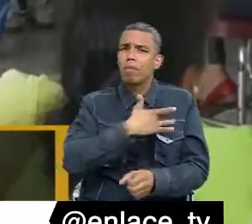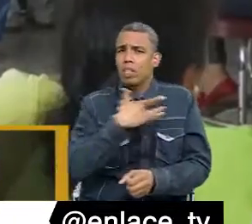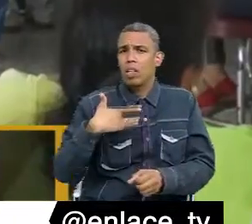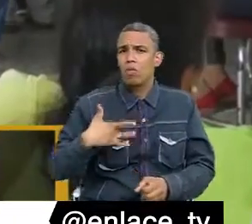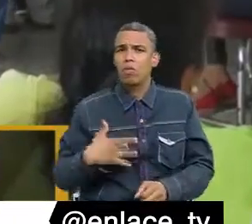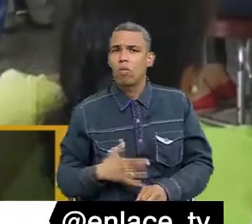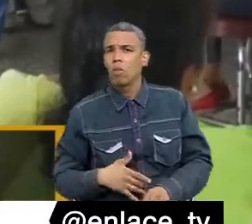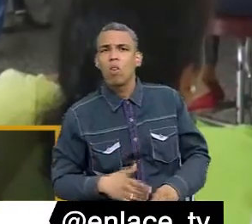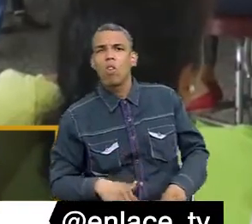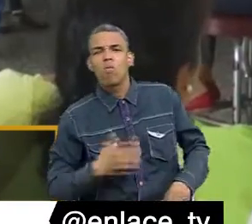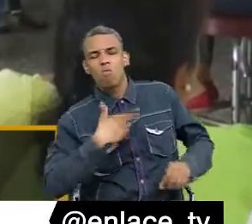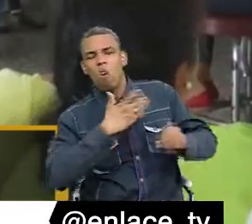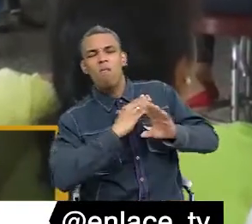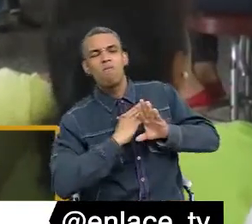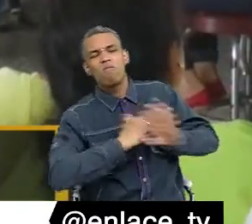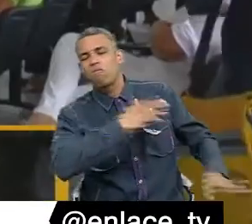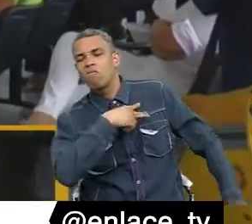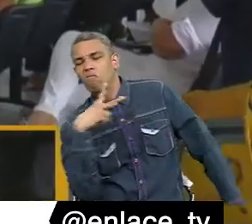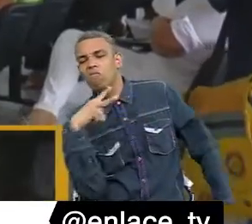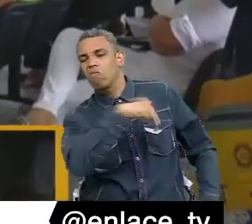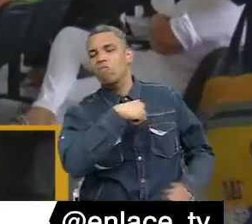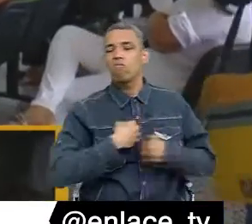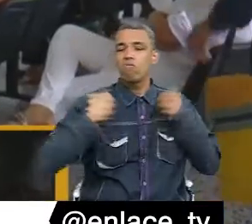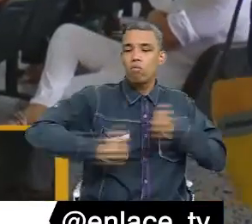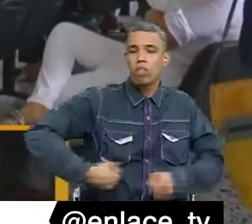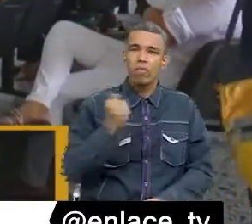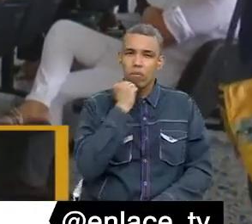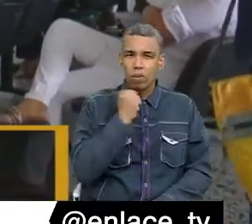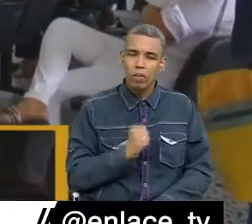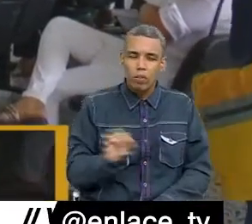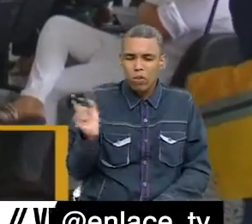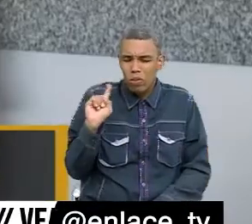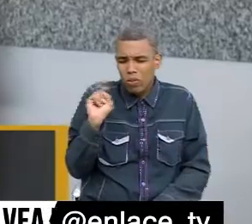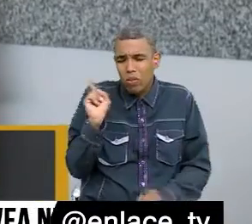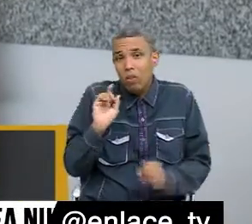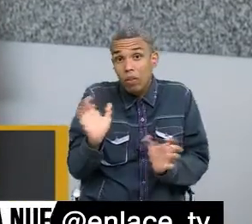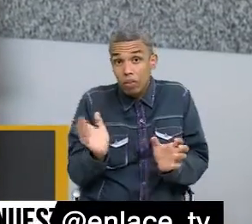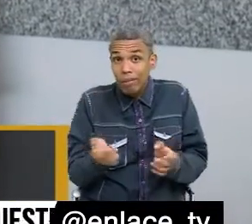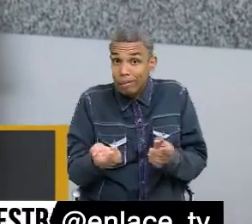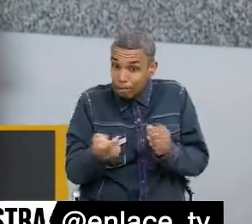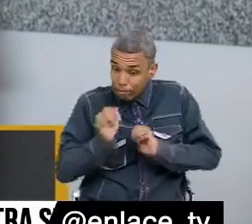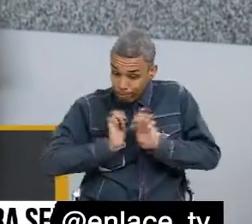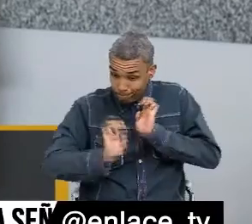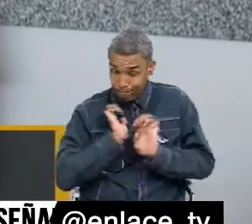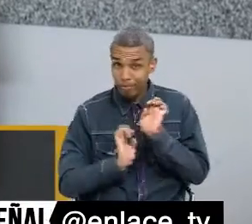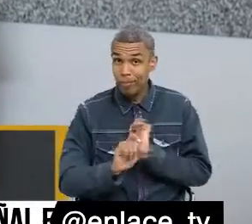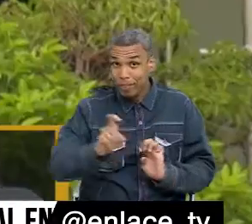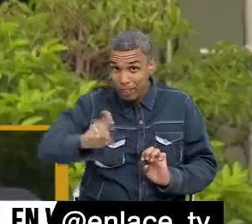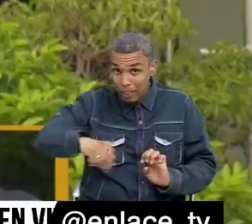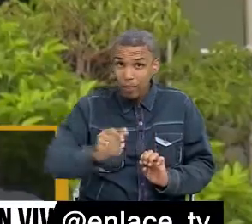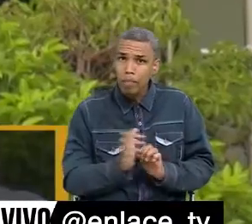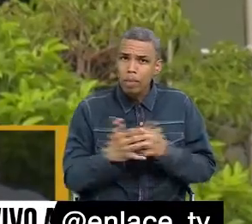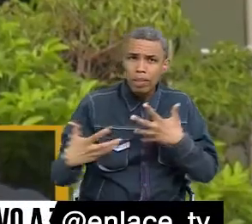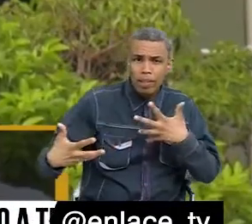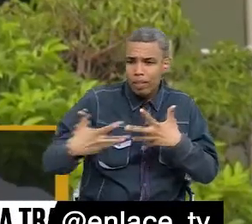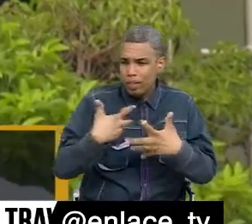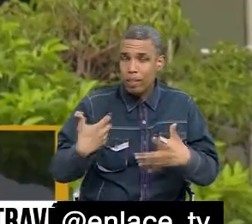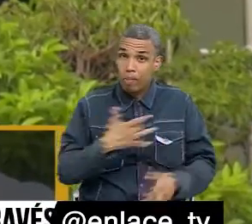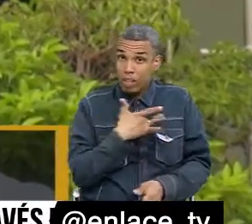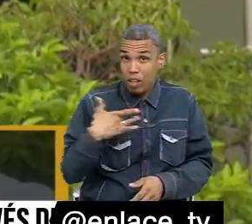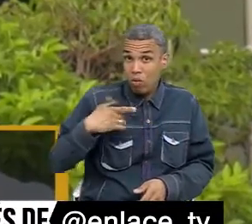pensionados, trabajadores y familiares, sino defender también en general la atención médica que reciben los santandereanos. Es importante que